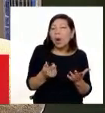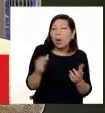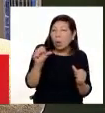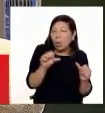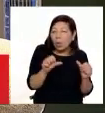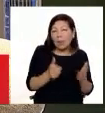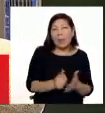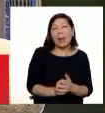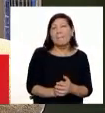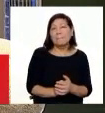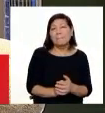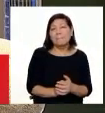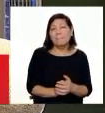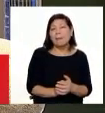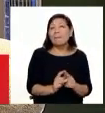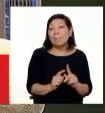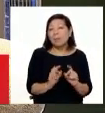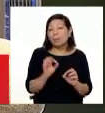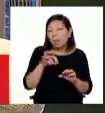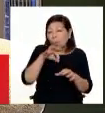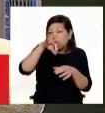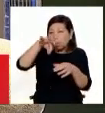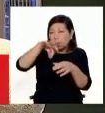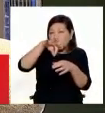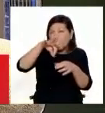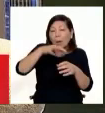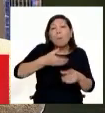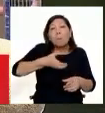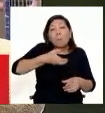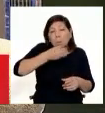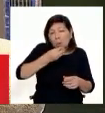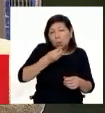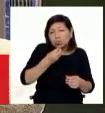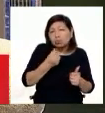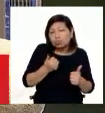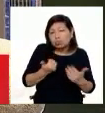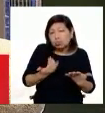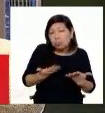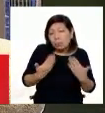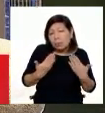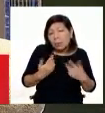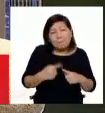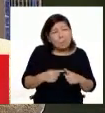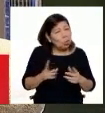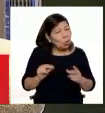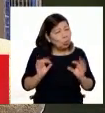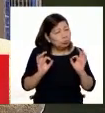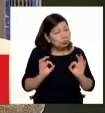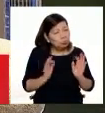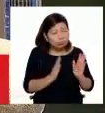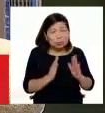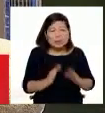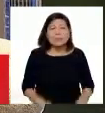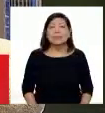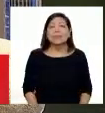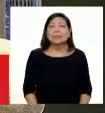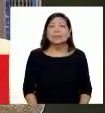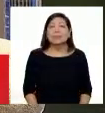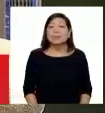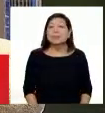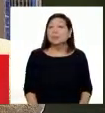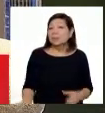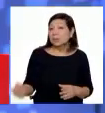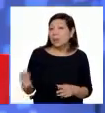algún otro tipo de edulcorante para que de alguna manera la persona se pueda refrescar en este verano, no satanizar ninguna Claro, entonces propuesta. Sí lo